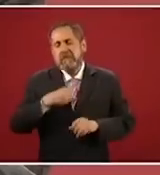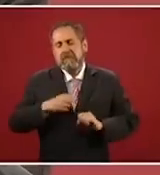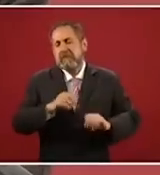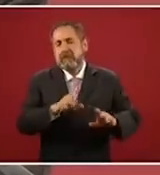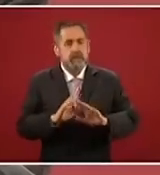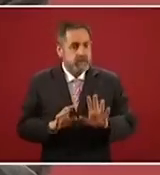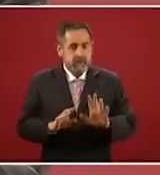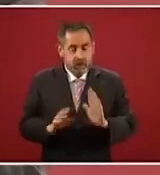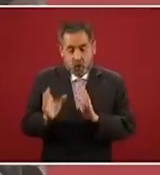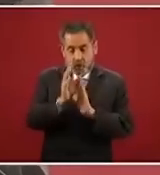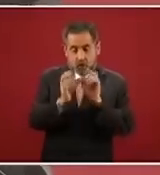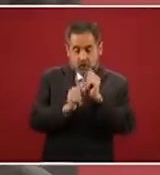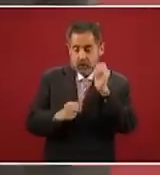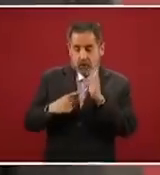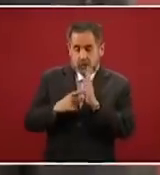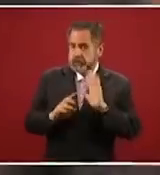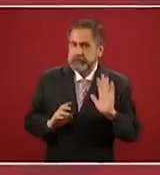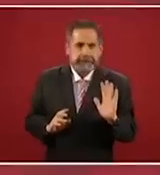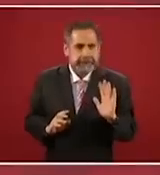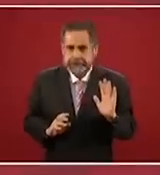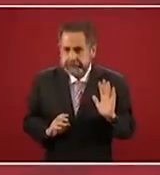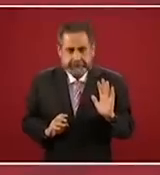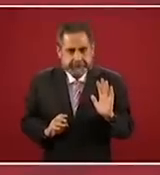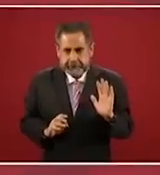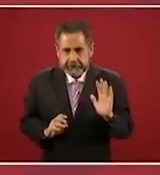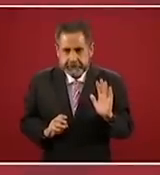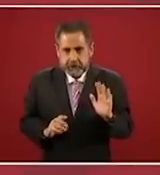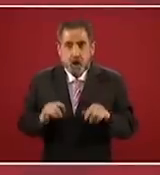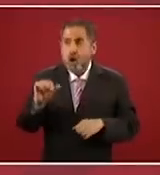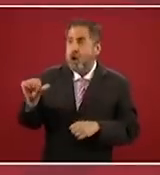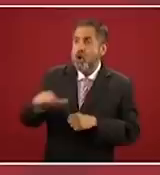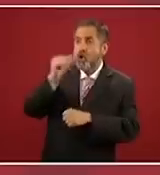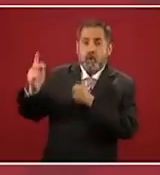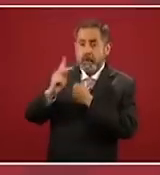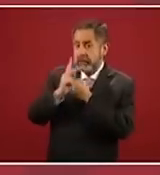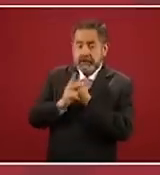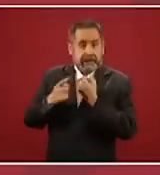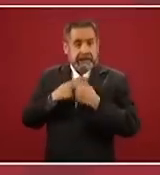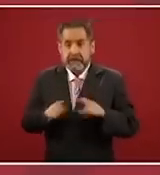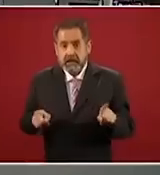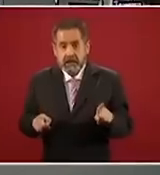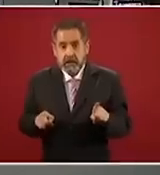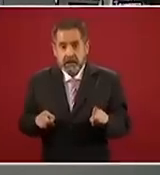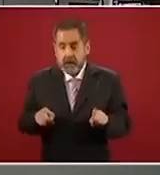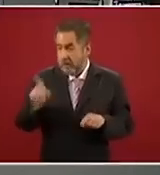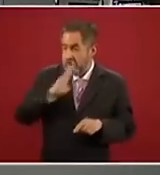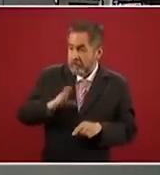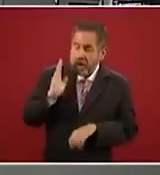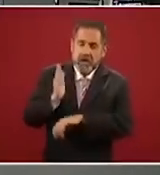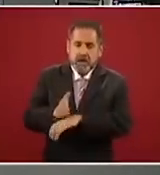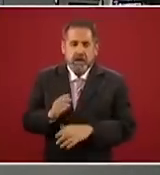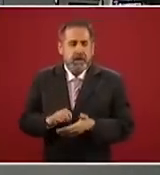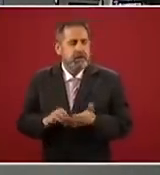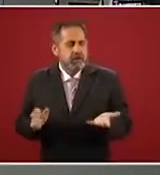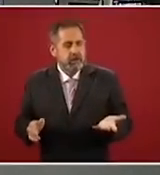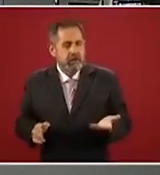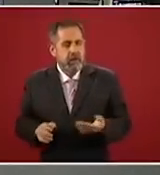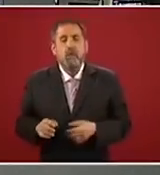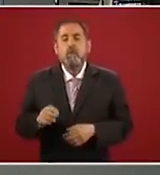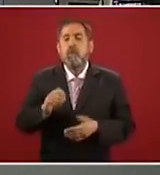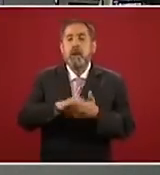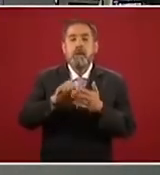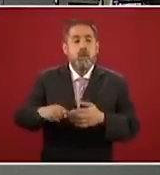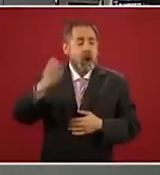en la Constitución, algo que no sucede en otros países. Bueno, como existía